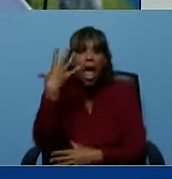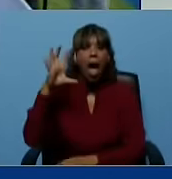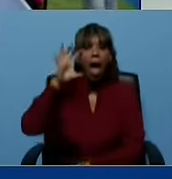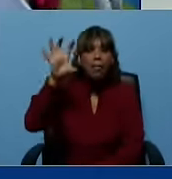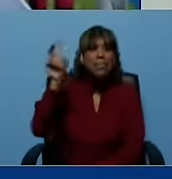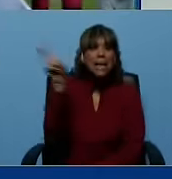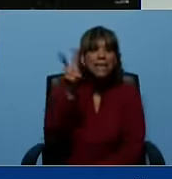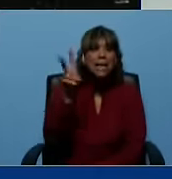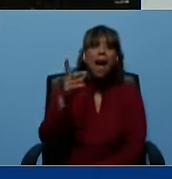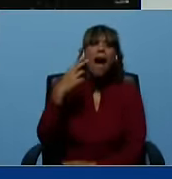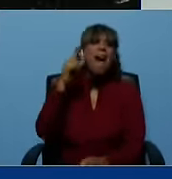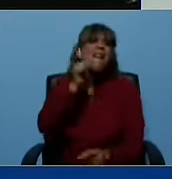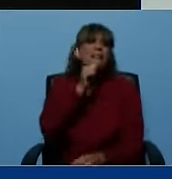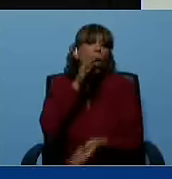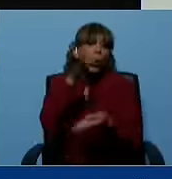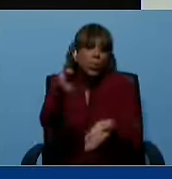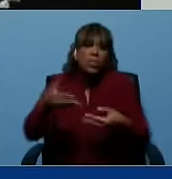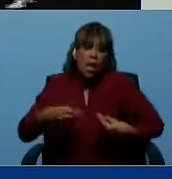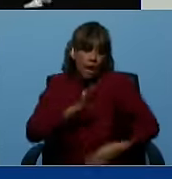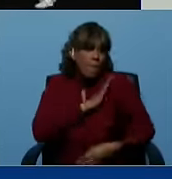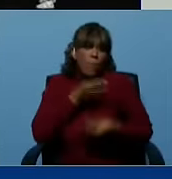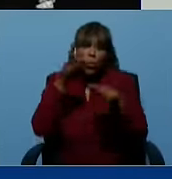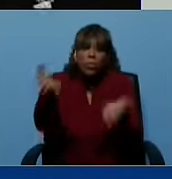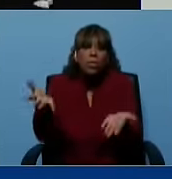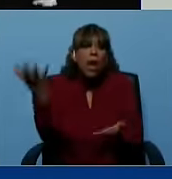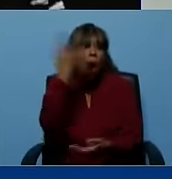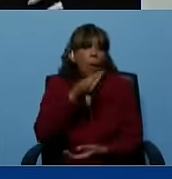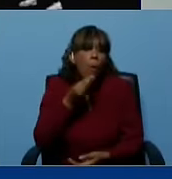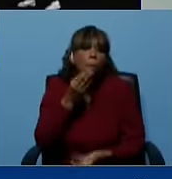patria le pertenece, es a ustedes.